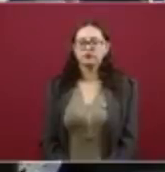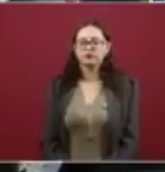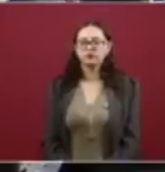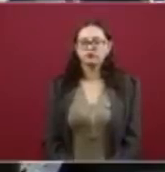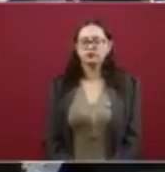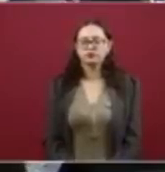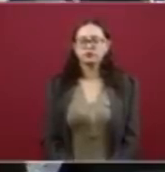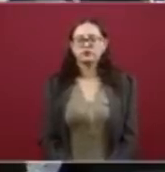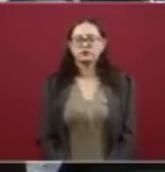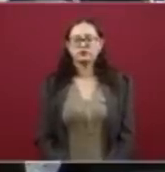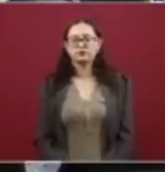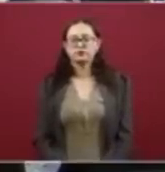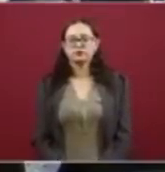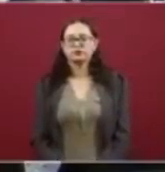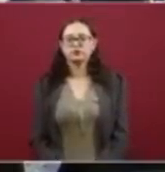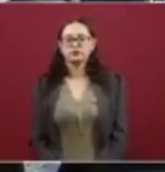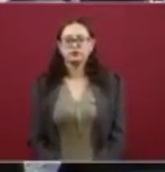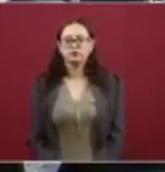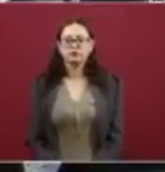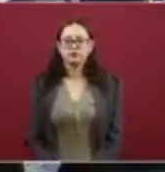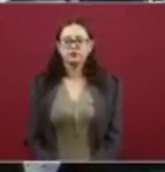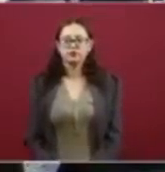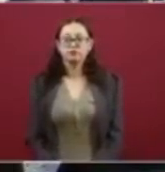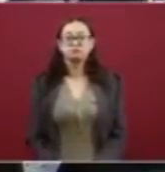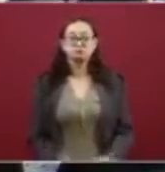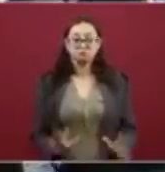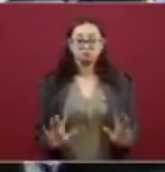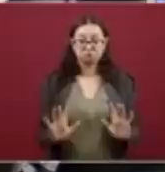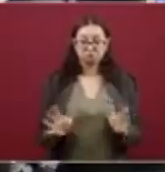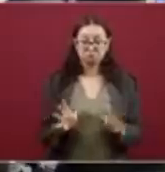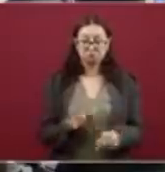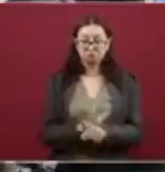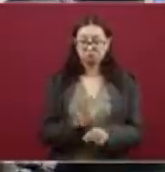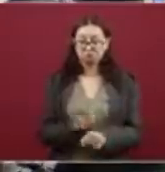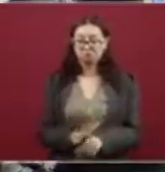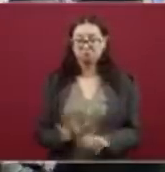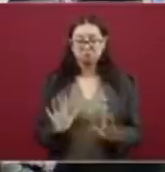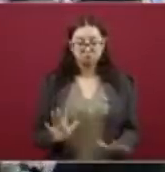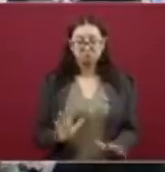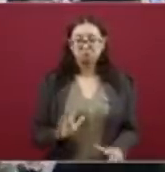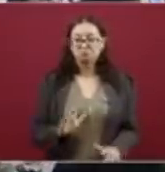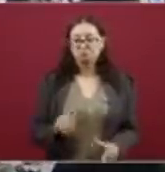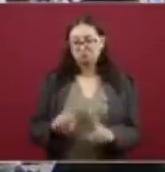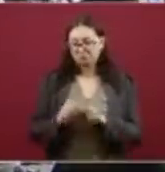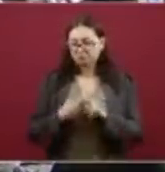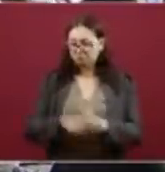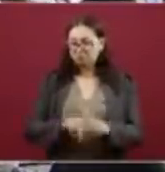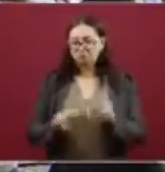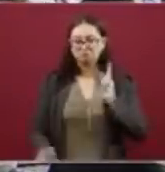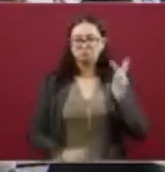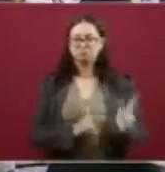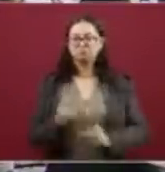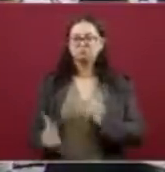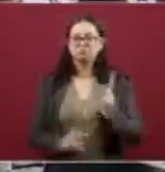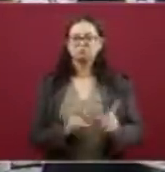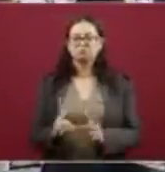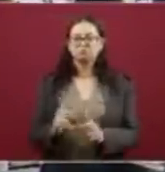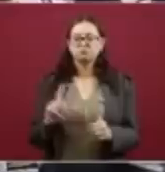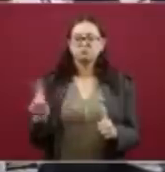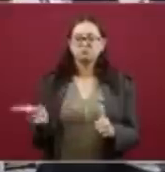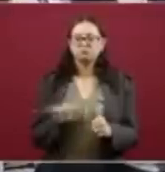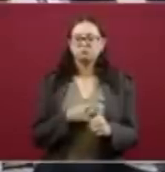Bueno, pues si les parece, abrimos la sesión y vemos